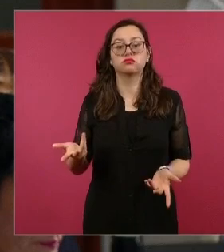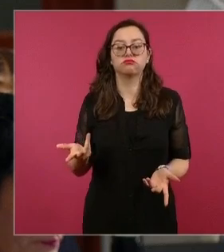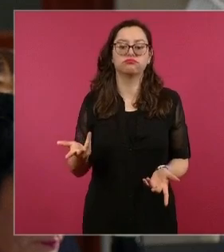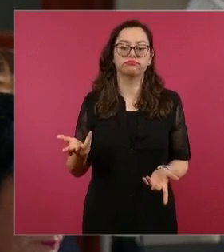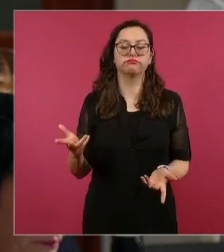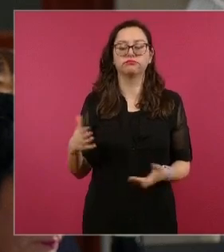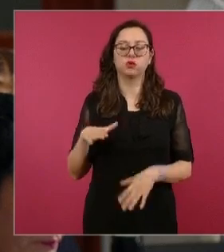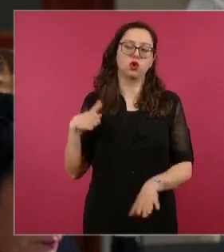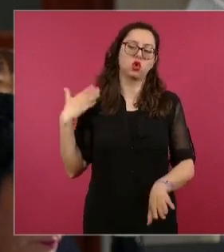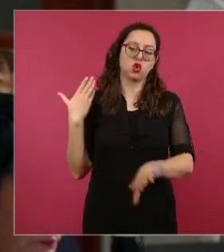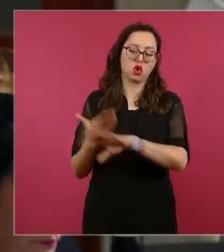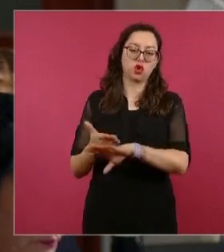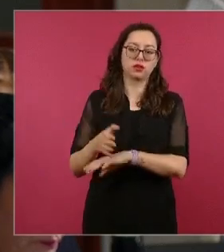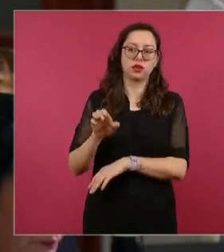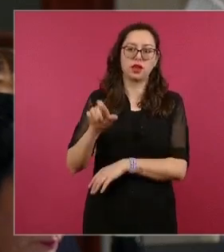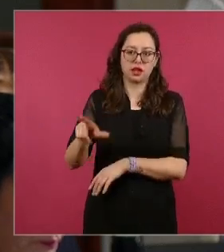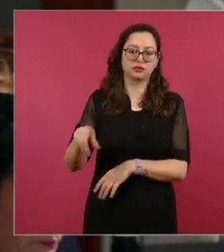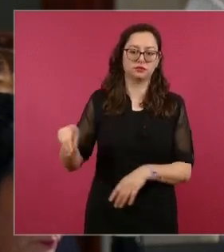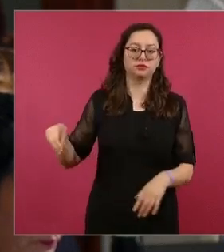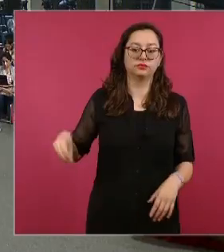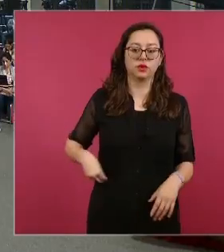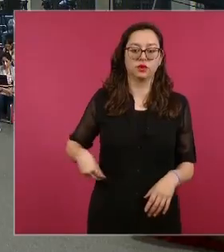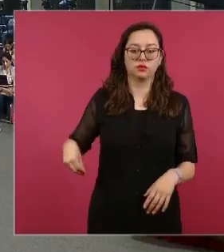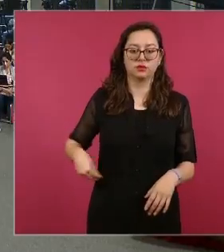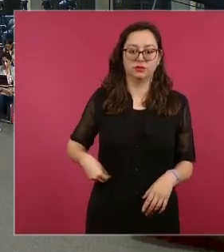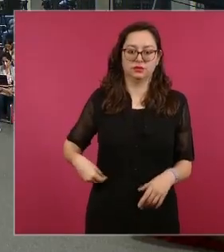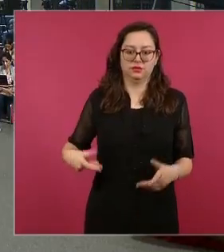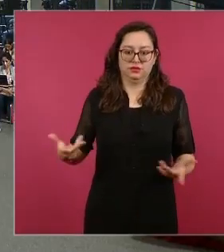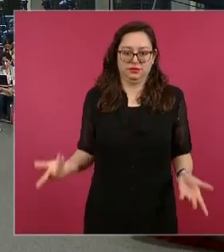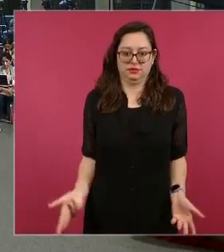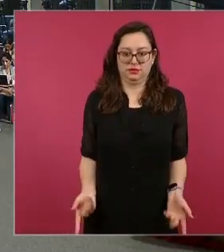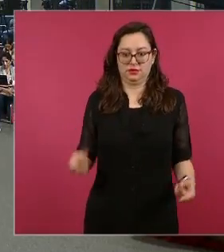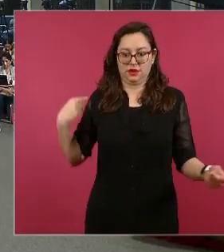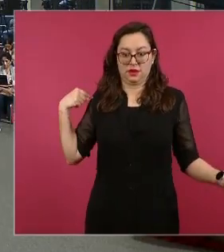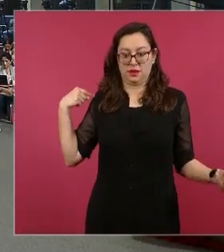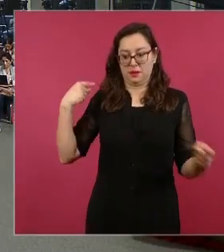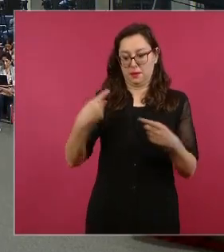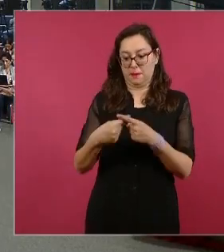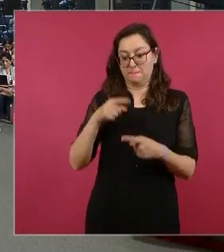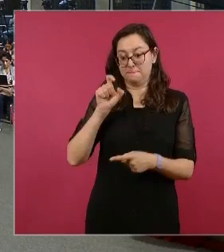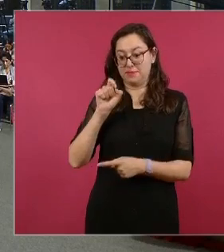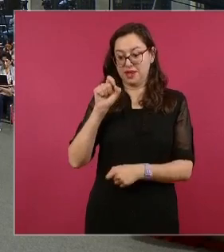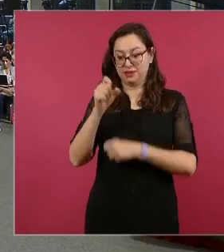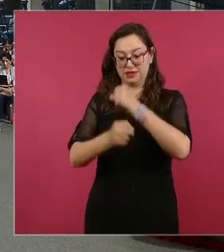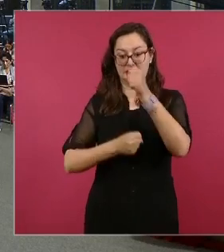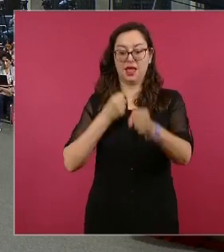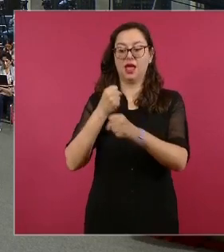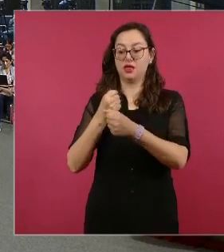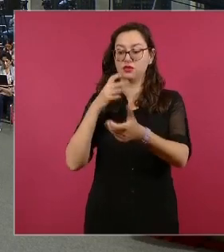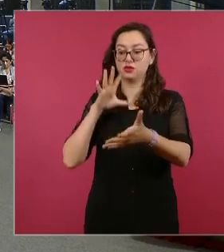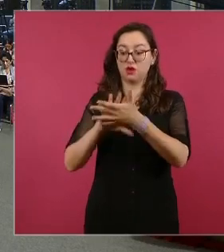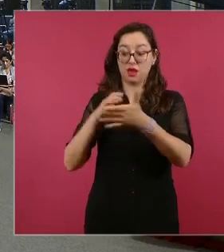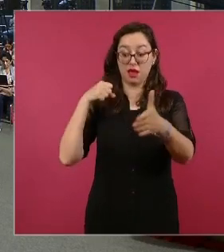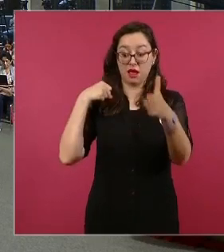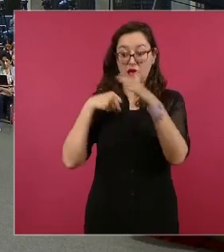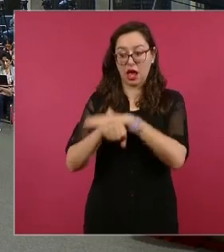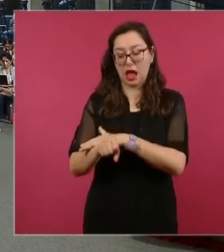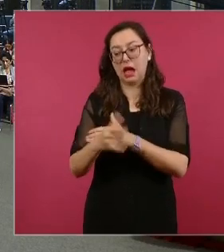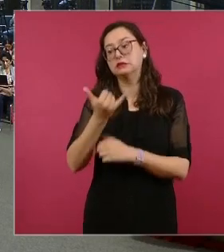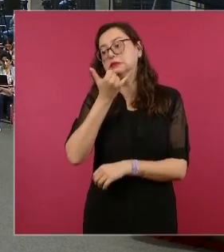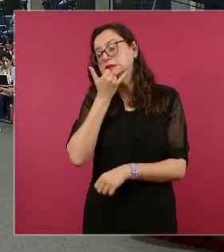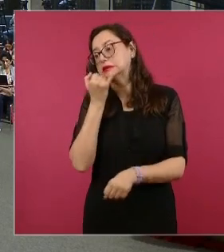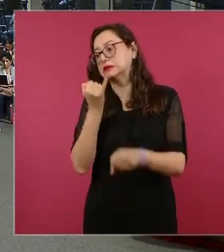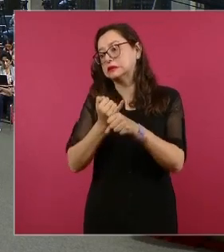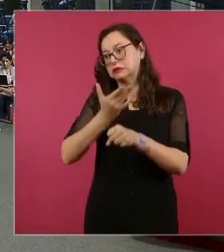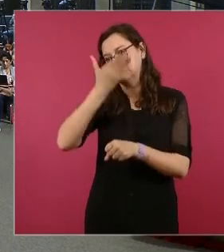en contra, ¿no? Porque imagínense después de 20 años sin sentencia que digan que es inocente, pues imagínense, ¿no? Pero